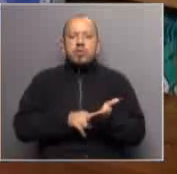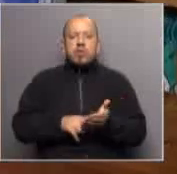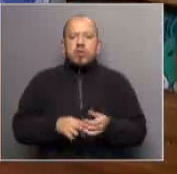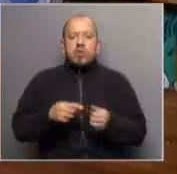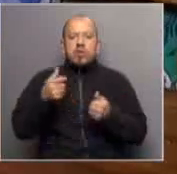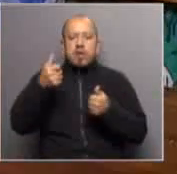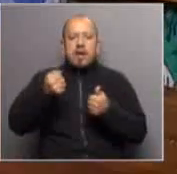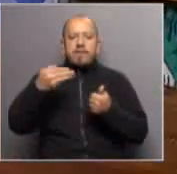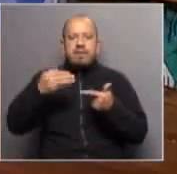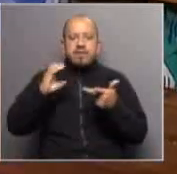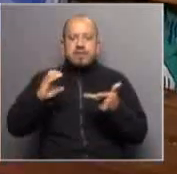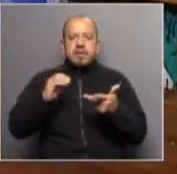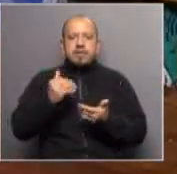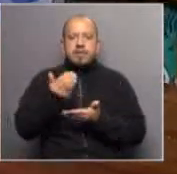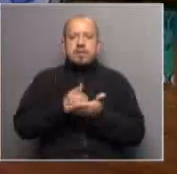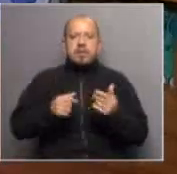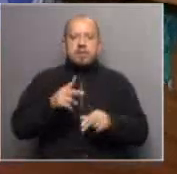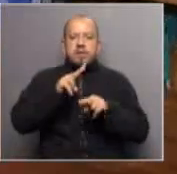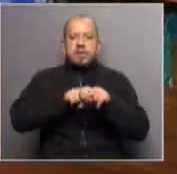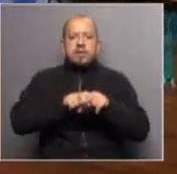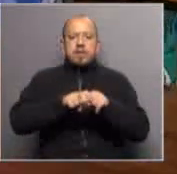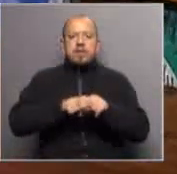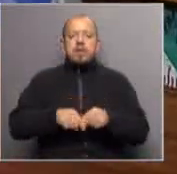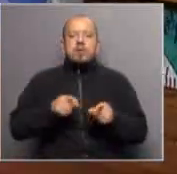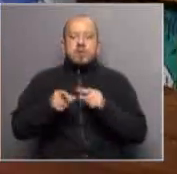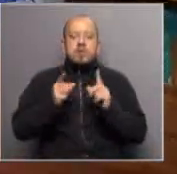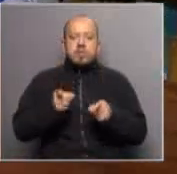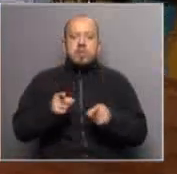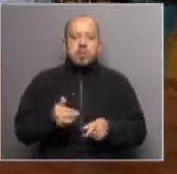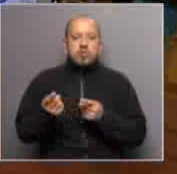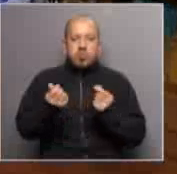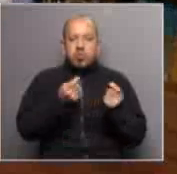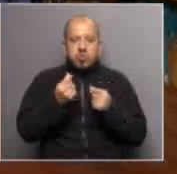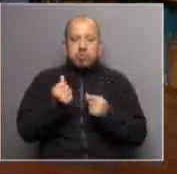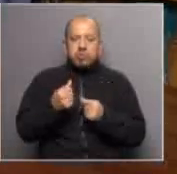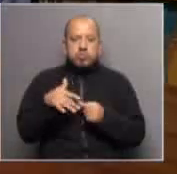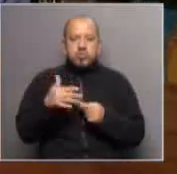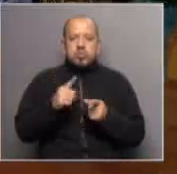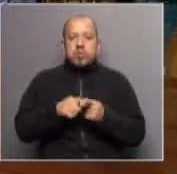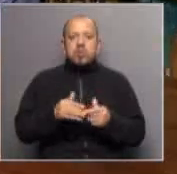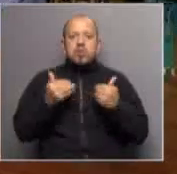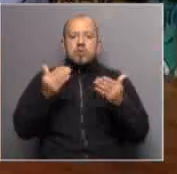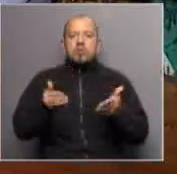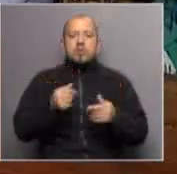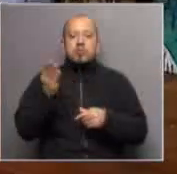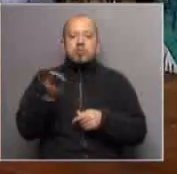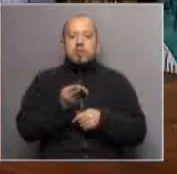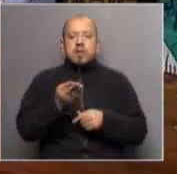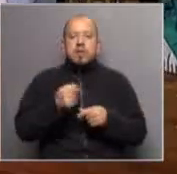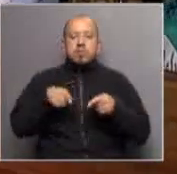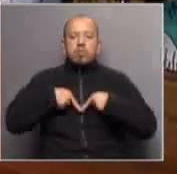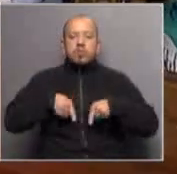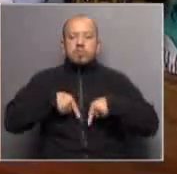de la intendencia, de la exoneración de mesas y sillas, eso también porque es un costo bastante alto, la postergación de las tasas municipales también,